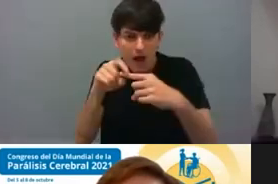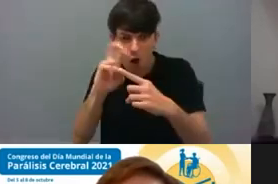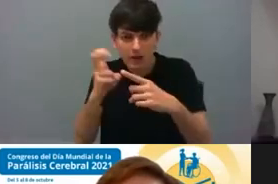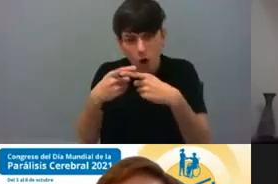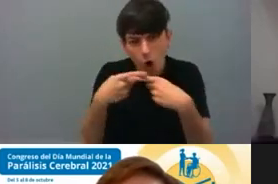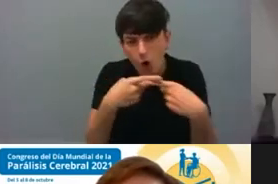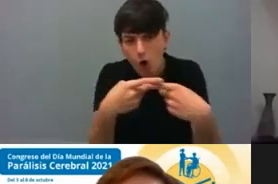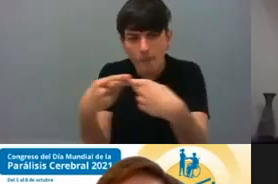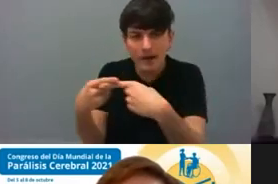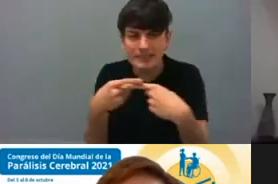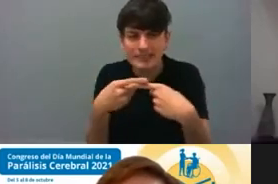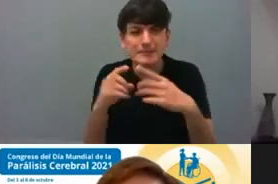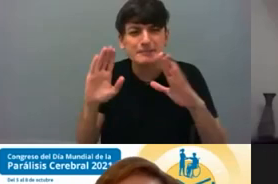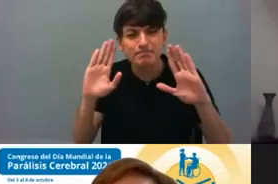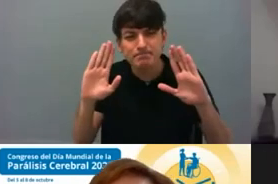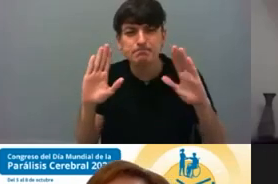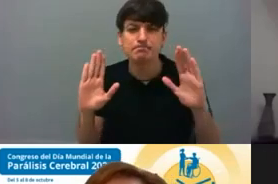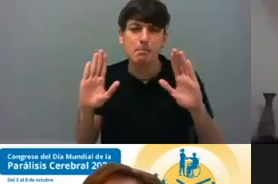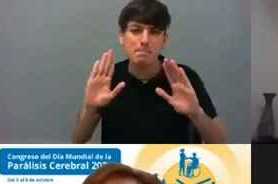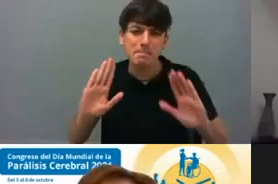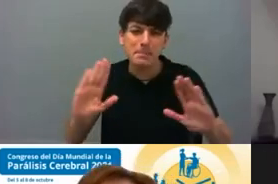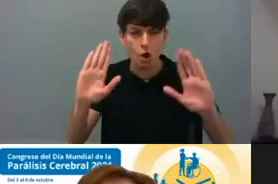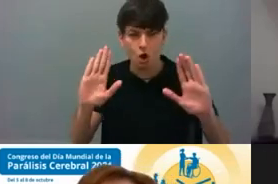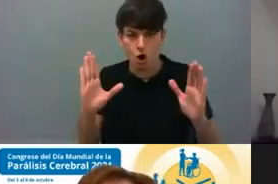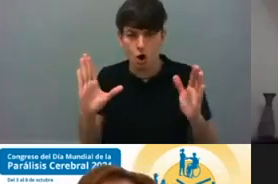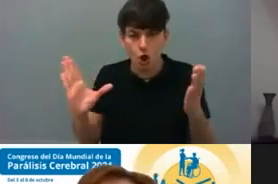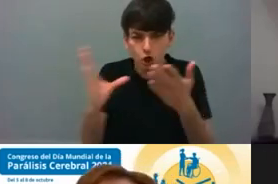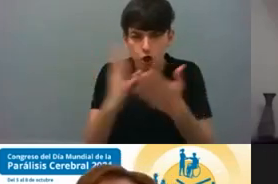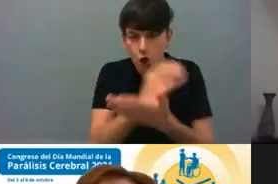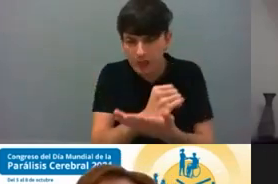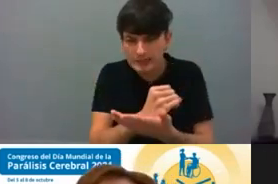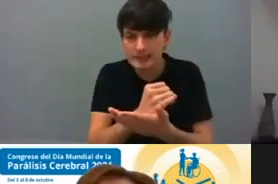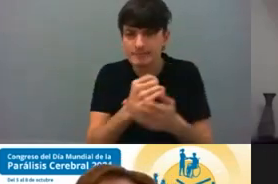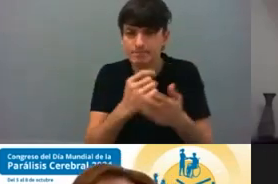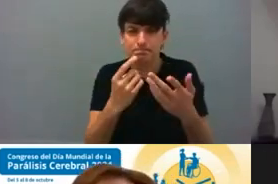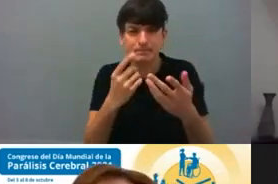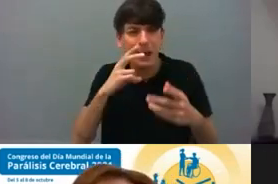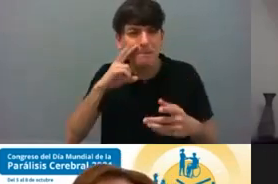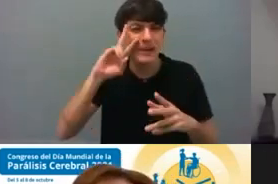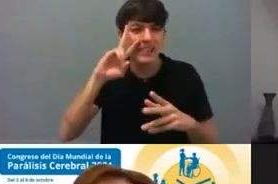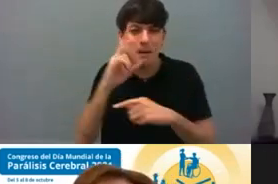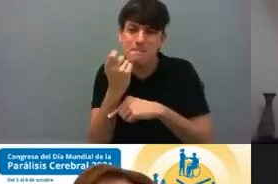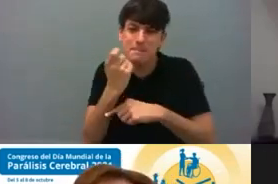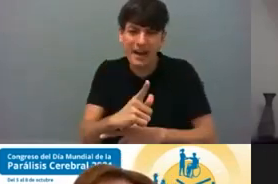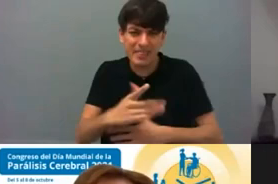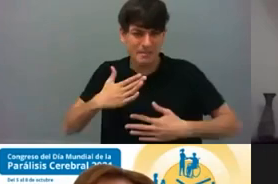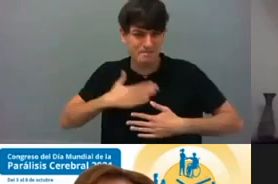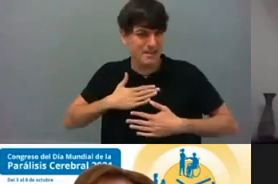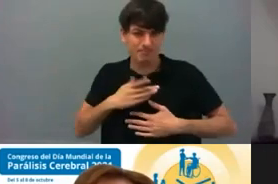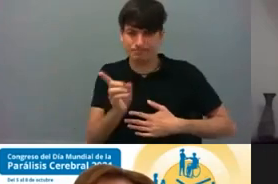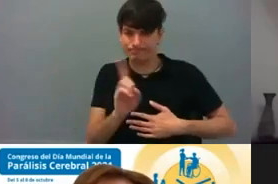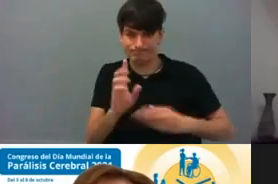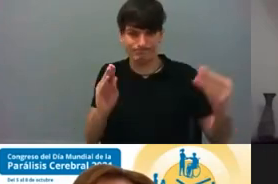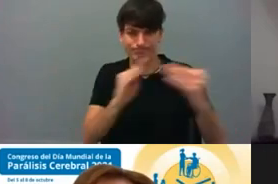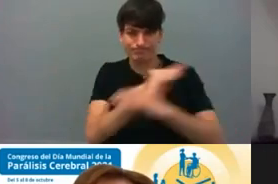pero no todas son familias que viven una experiencia muy parecida a la mía, y es